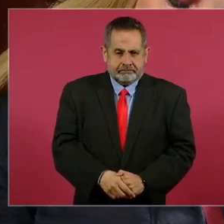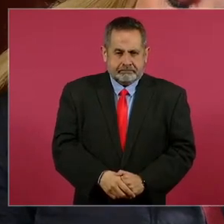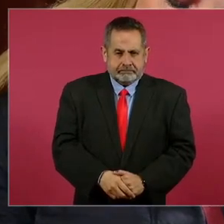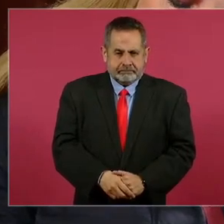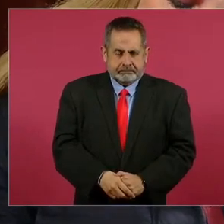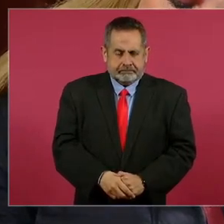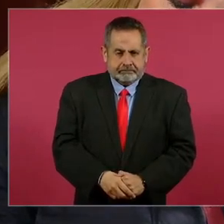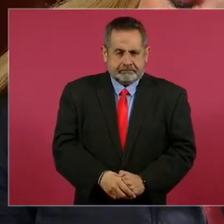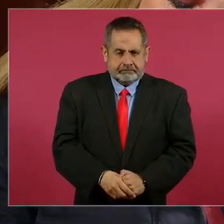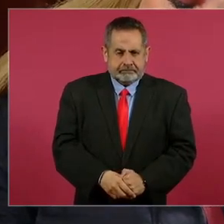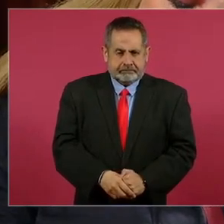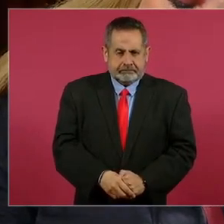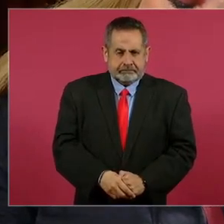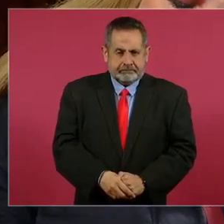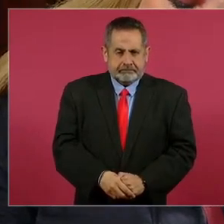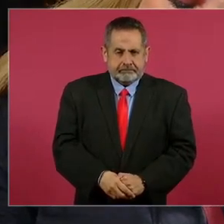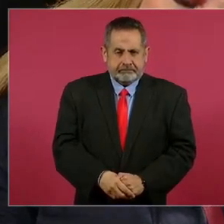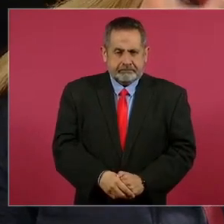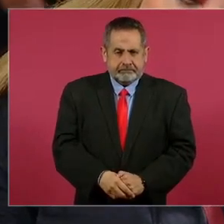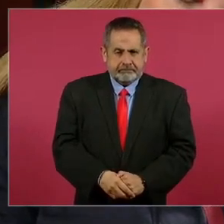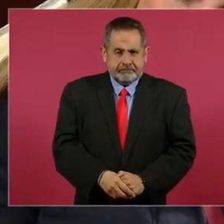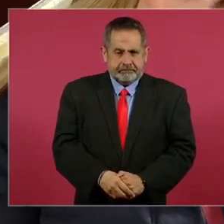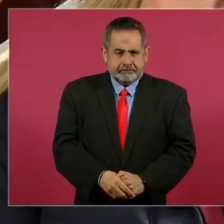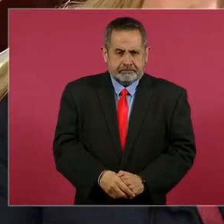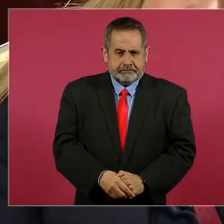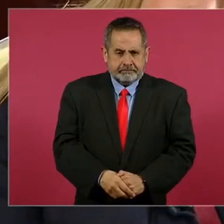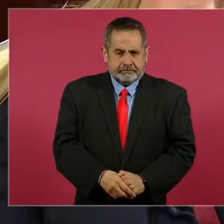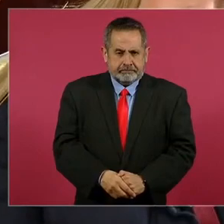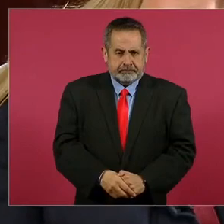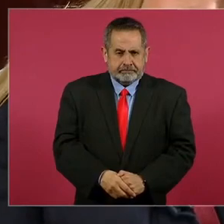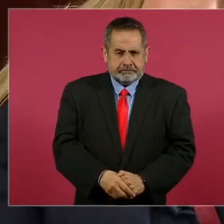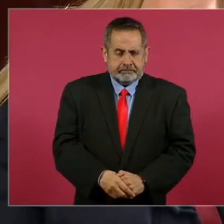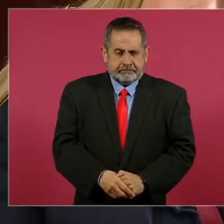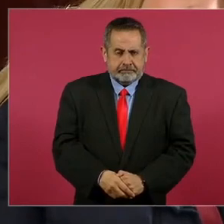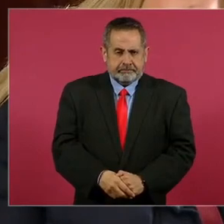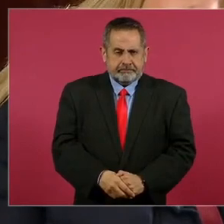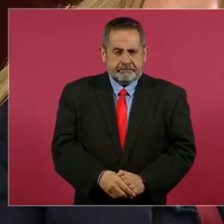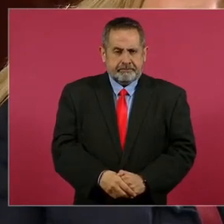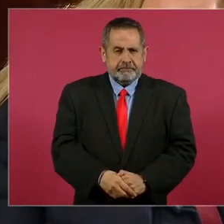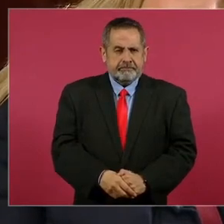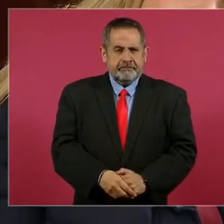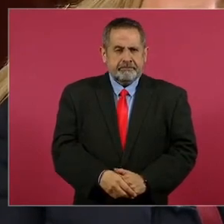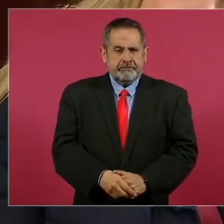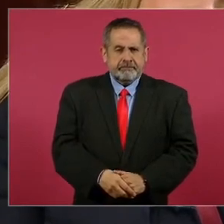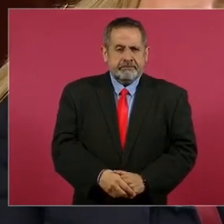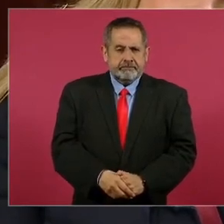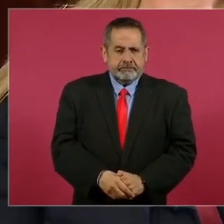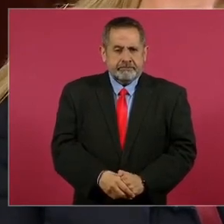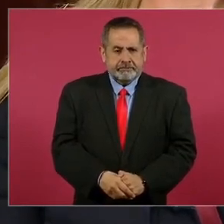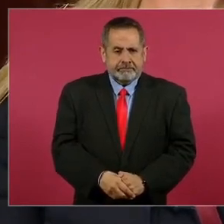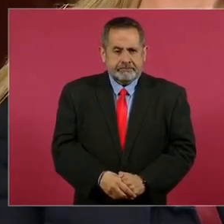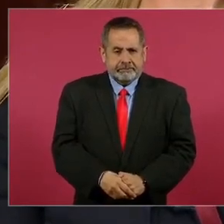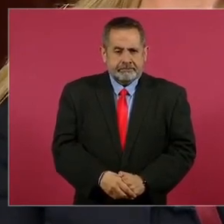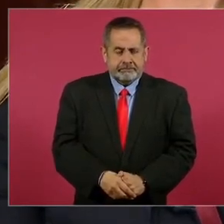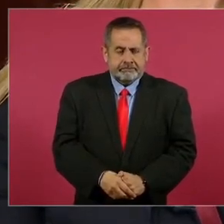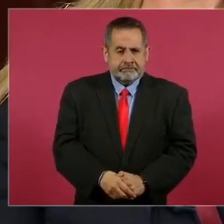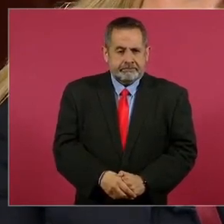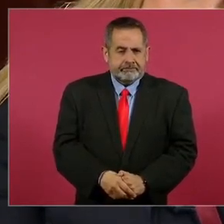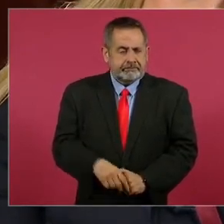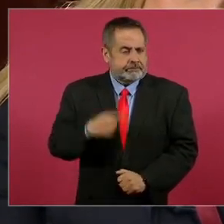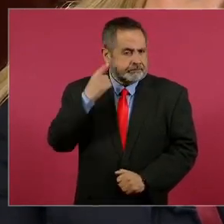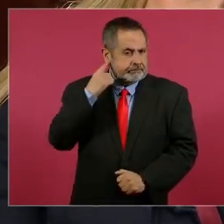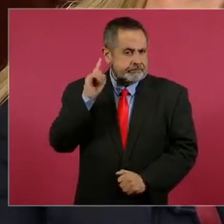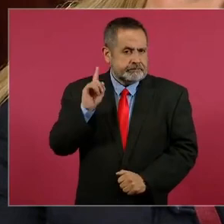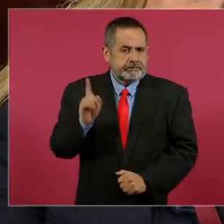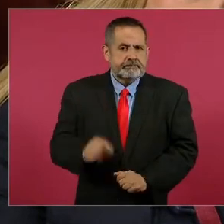eco en sus funcionarios a atender a estas familias que se sienten abandonadas,